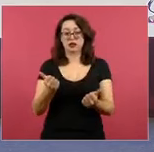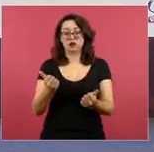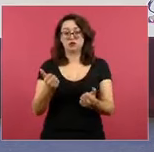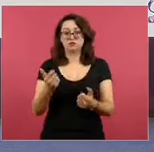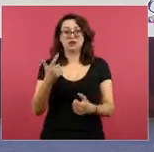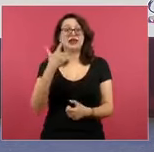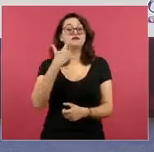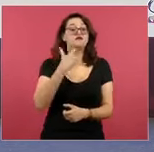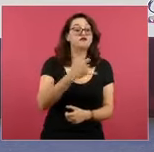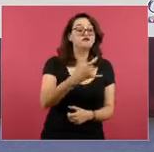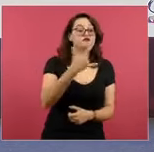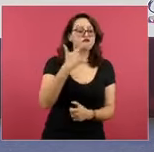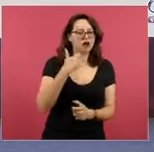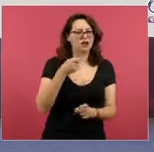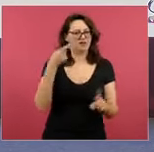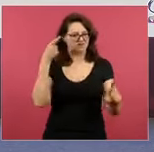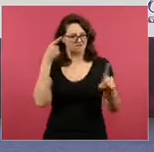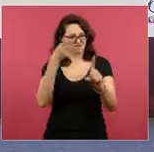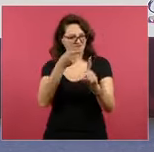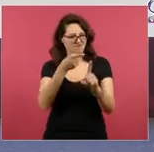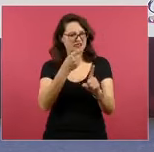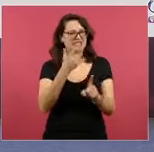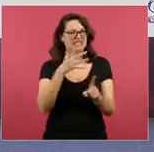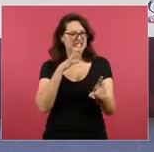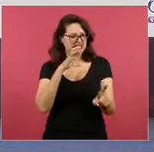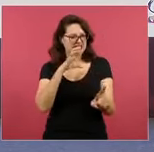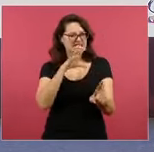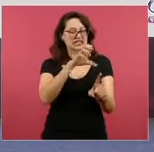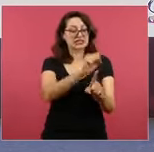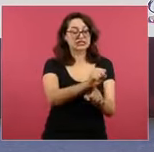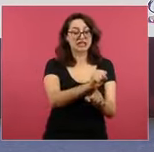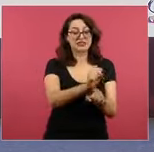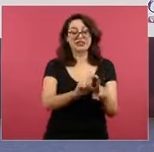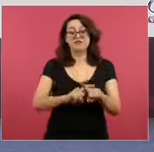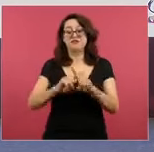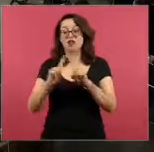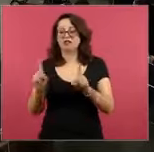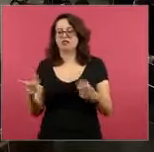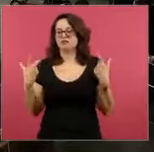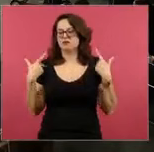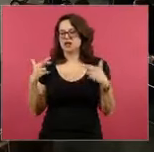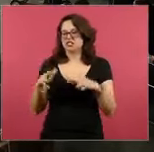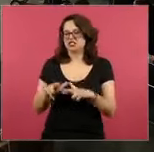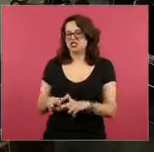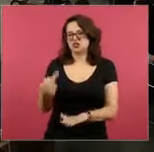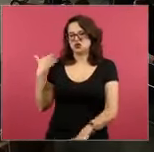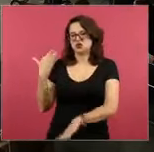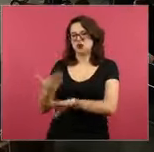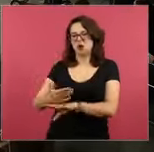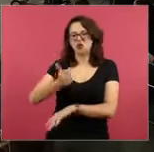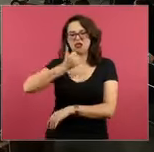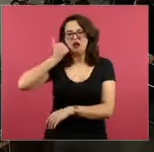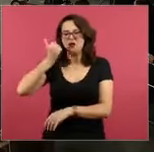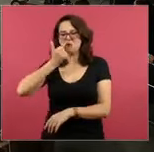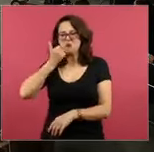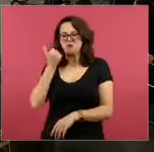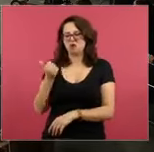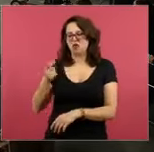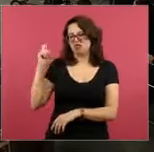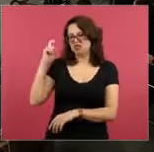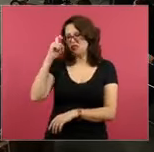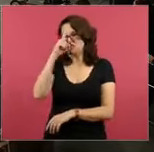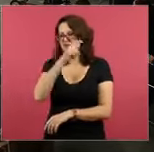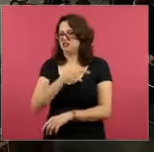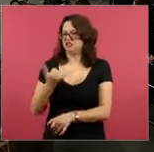pero también junto con el esfuerzo se requiere obtener una satisfacción personal y colectiva,